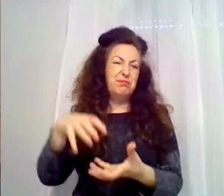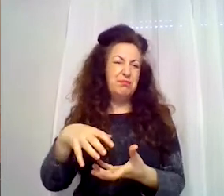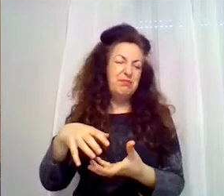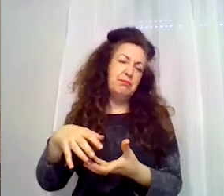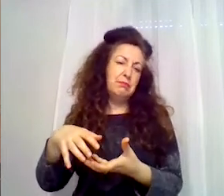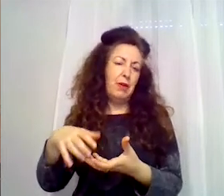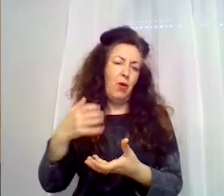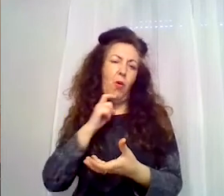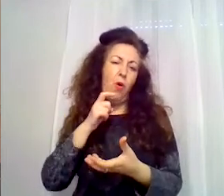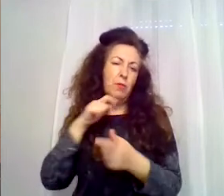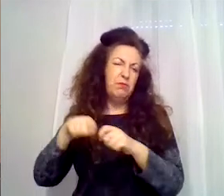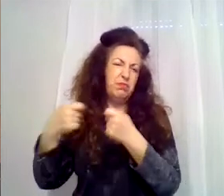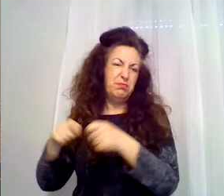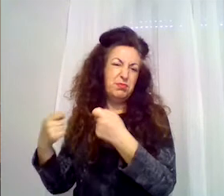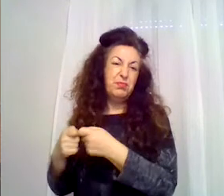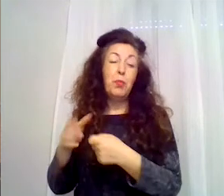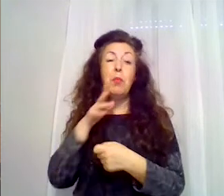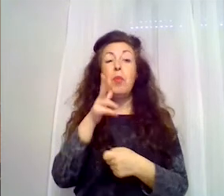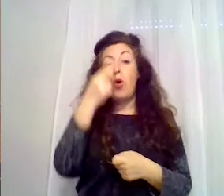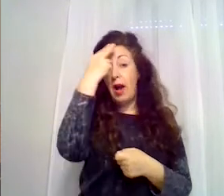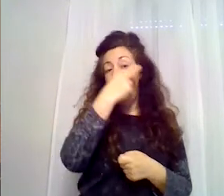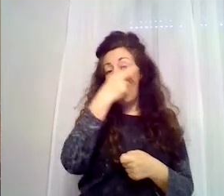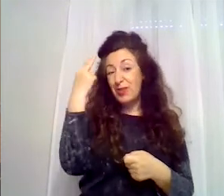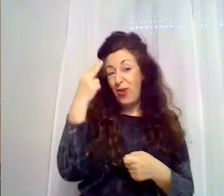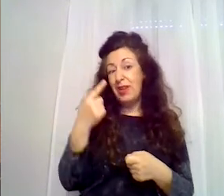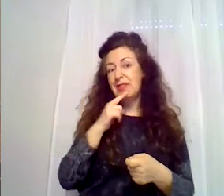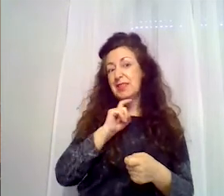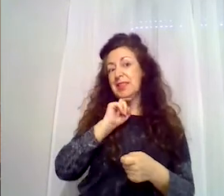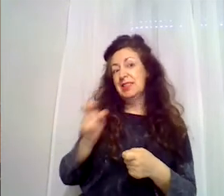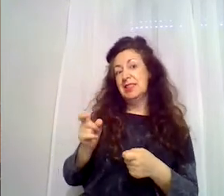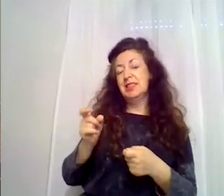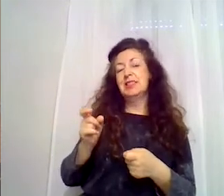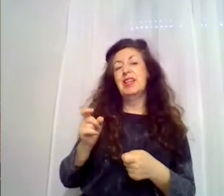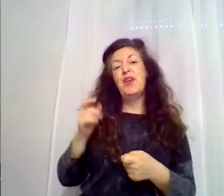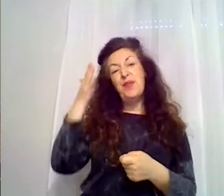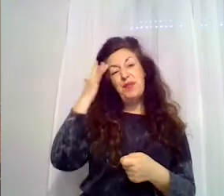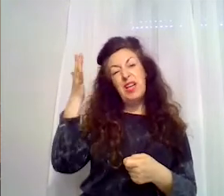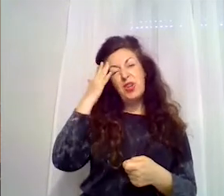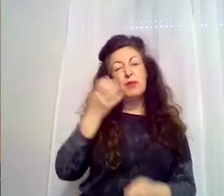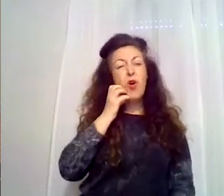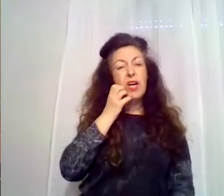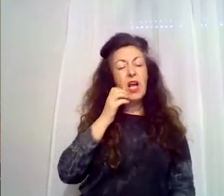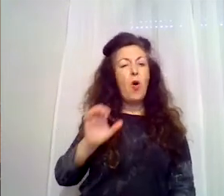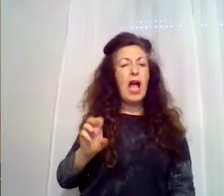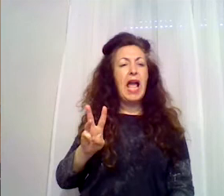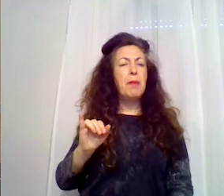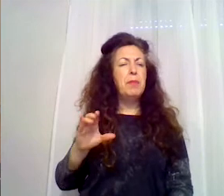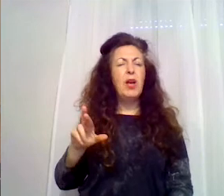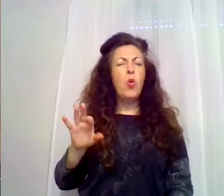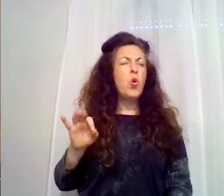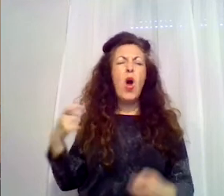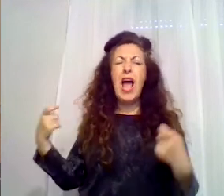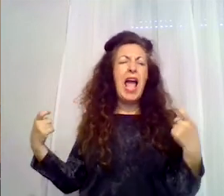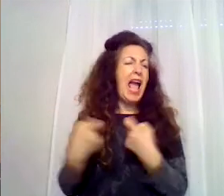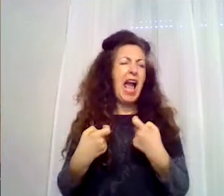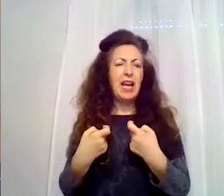que pensarse como una vida convulsa porque está rodeado de amigos que serían amigos y de falsos